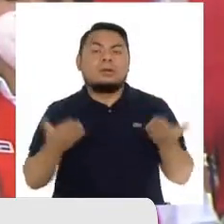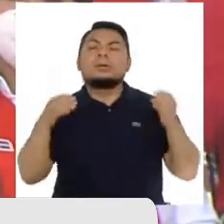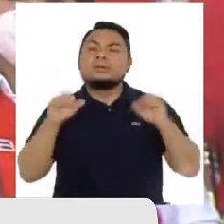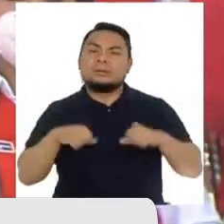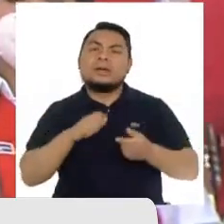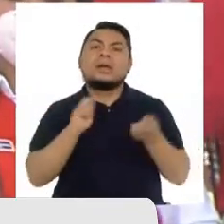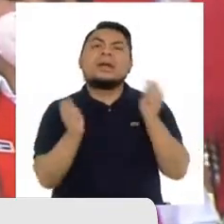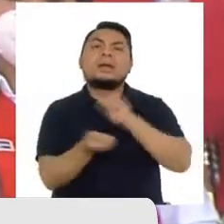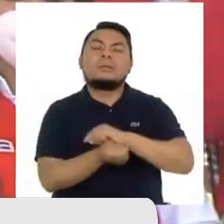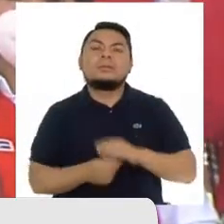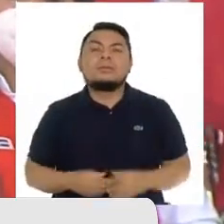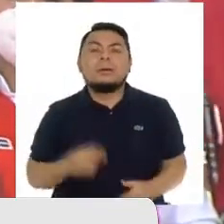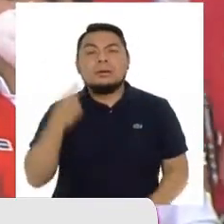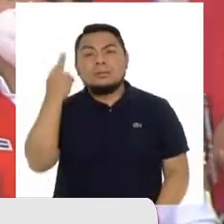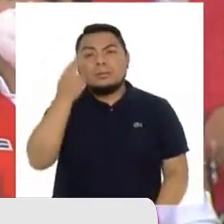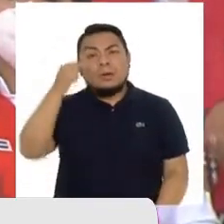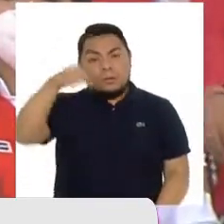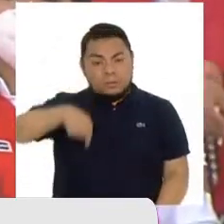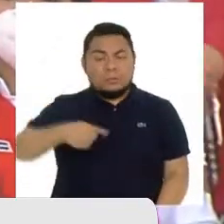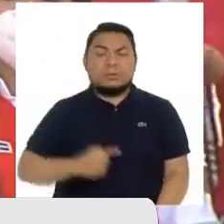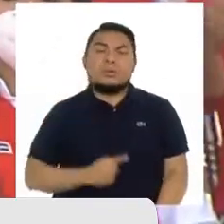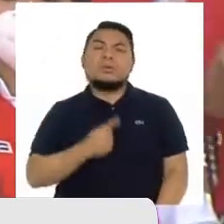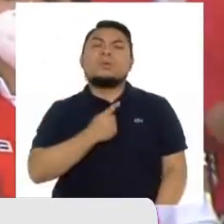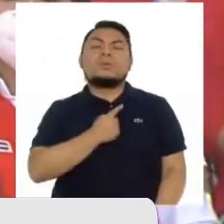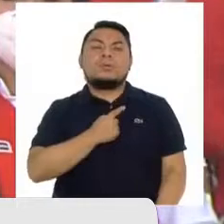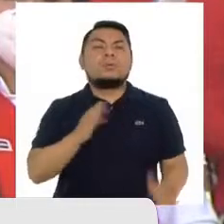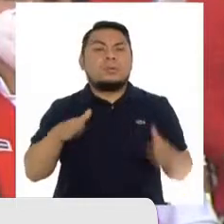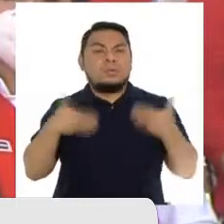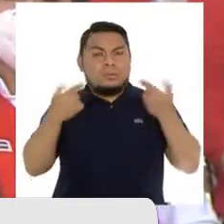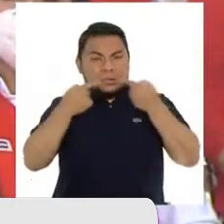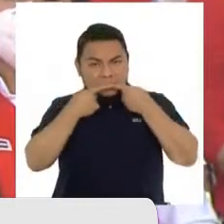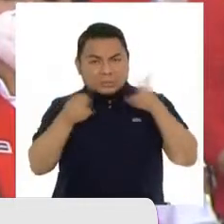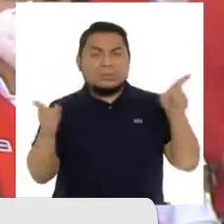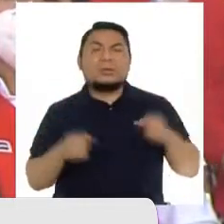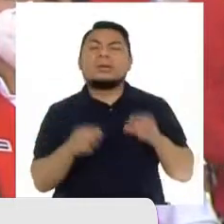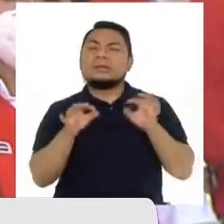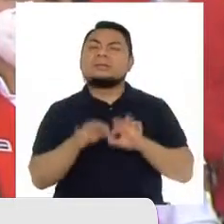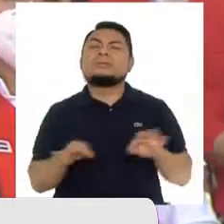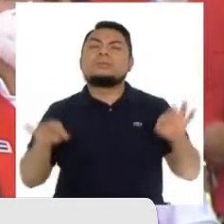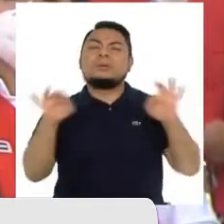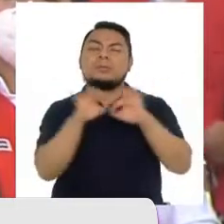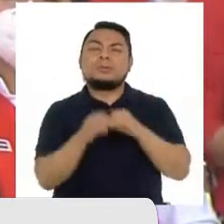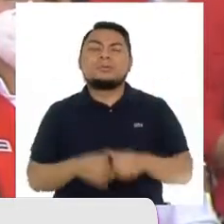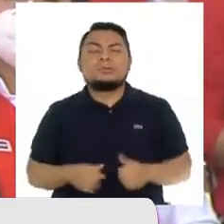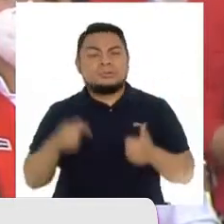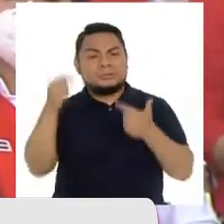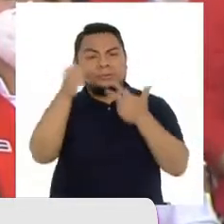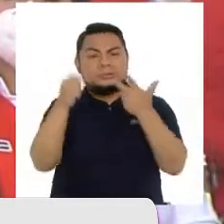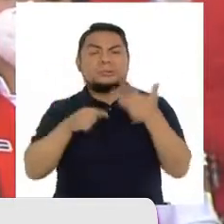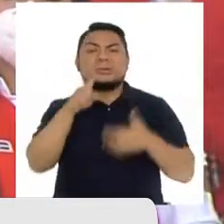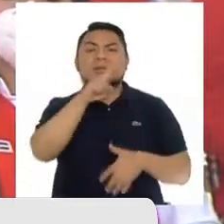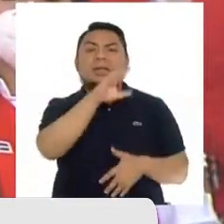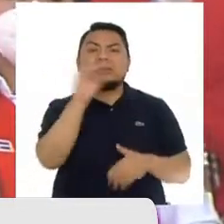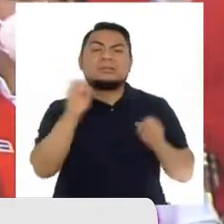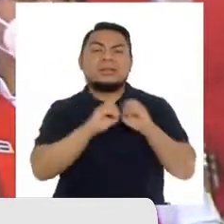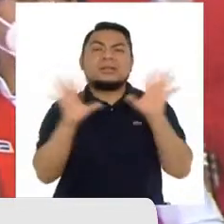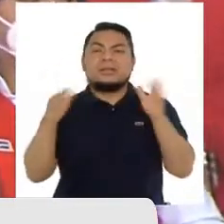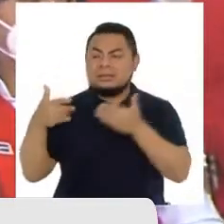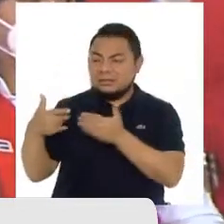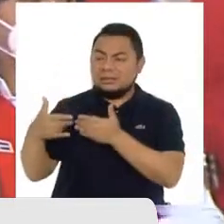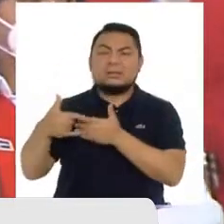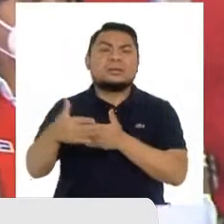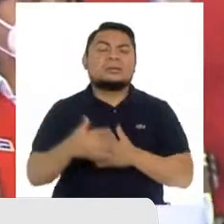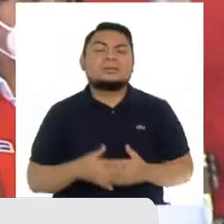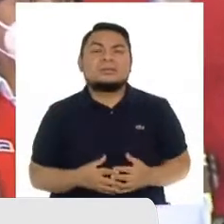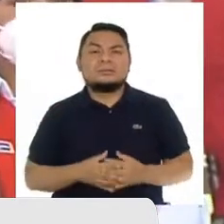por eso hoy con orgullo puedo anunciar logros importantes desde los 100 días que han transcurrido